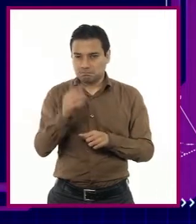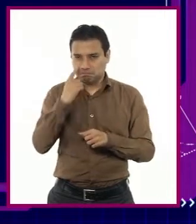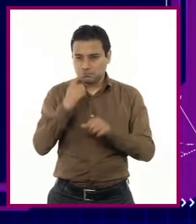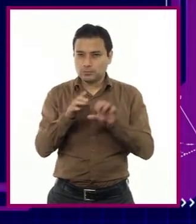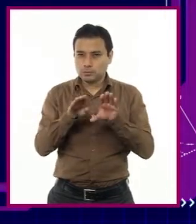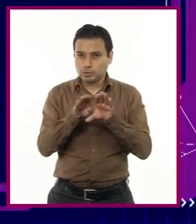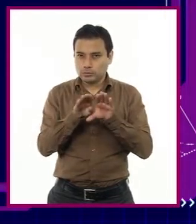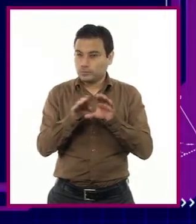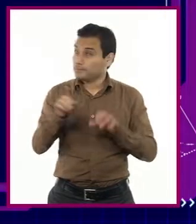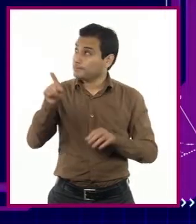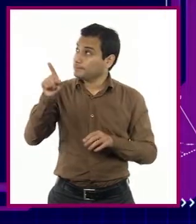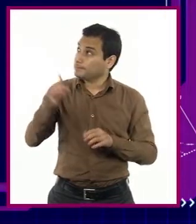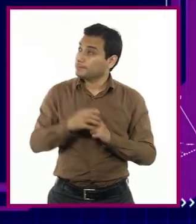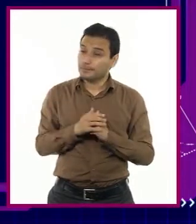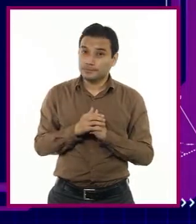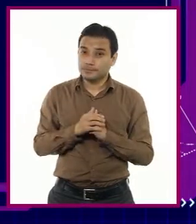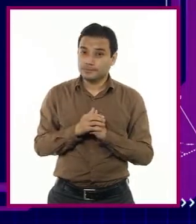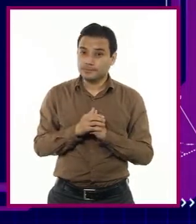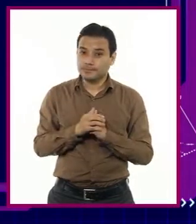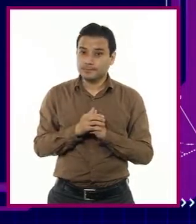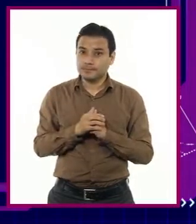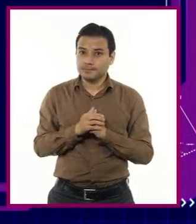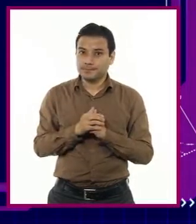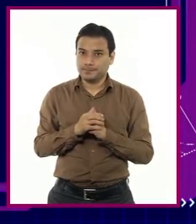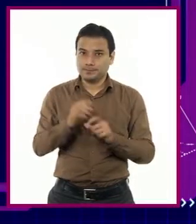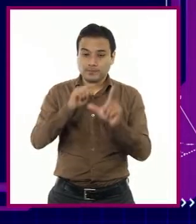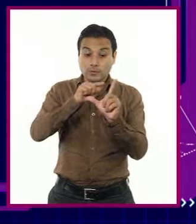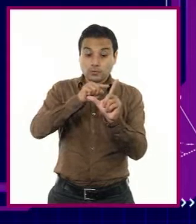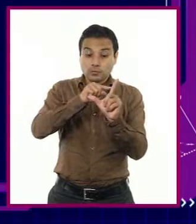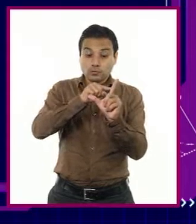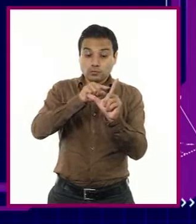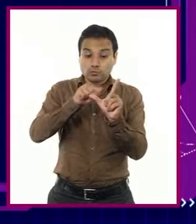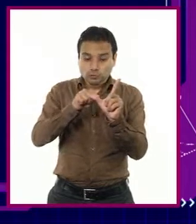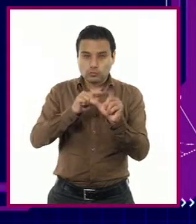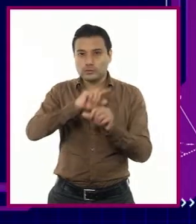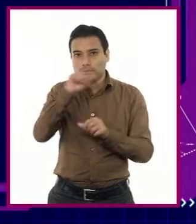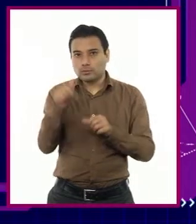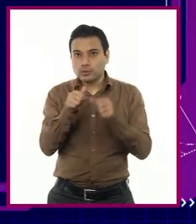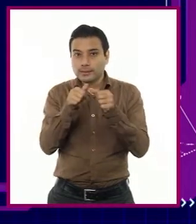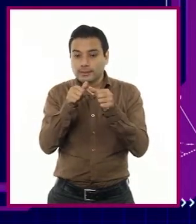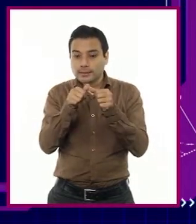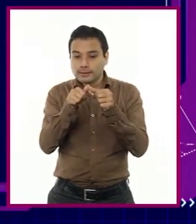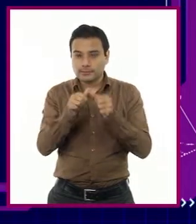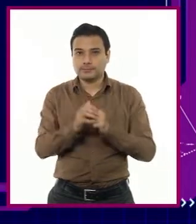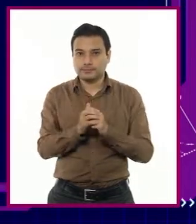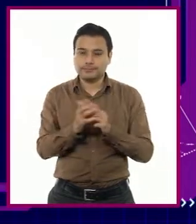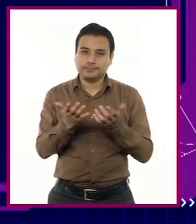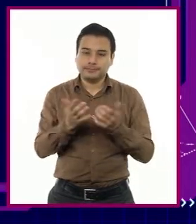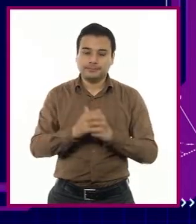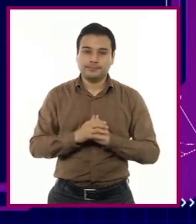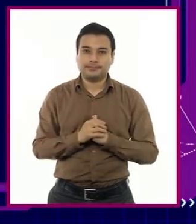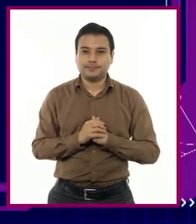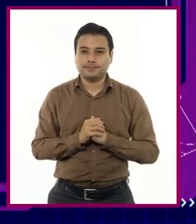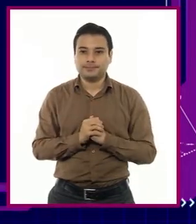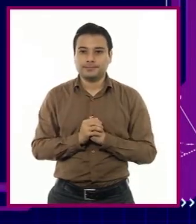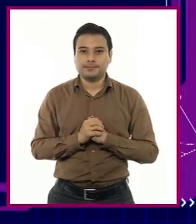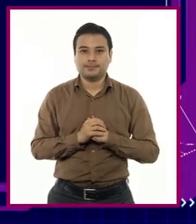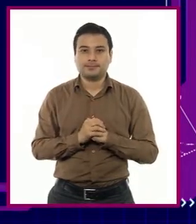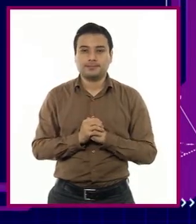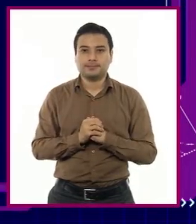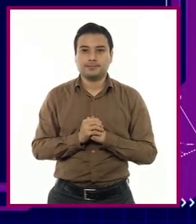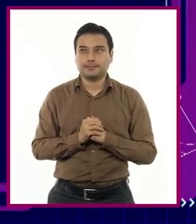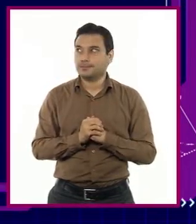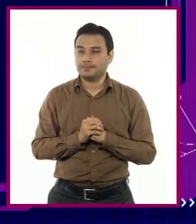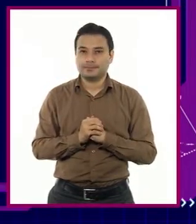en sentido horario, siendo las letras de la orilla los vértices laterales del ángulo y la letra intermedia el vértice, como